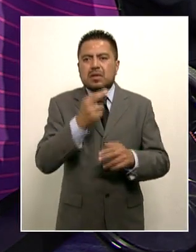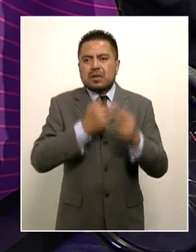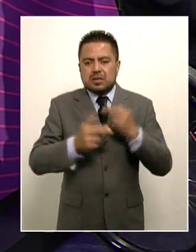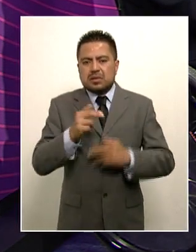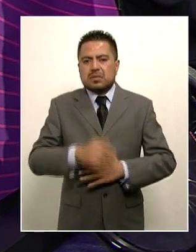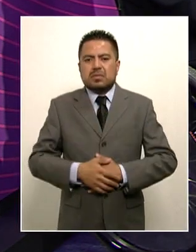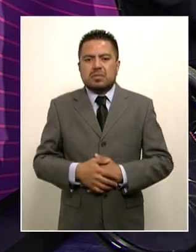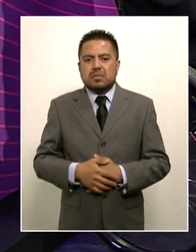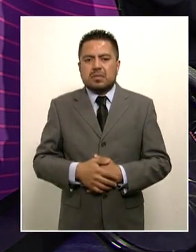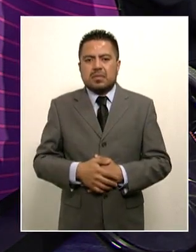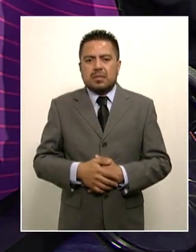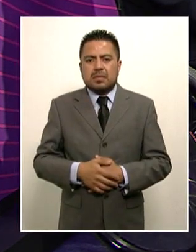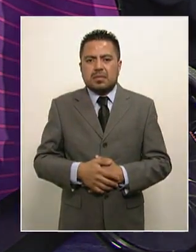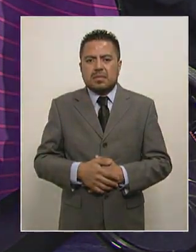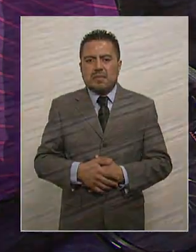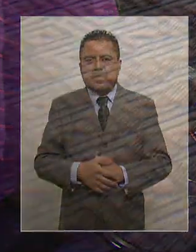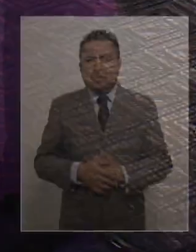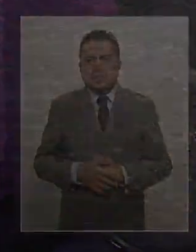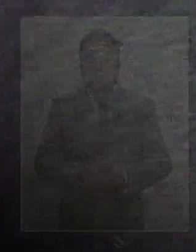Gracias.